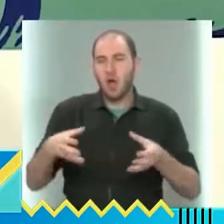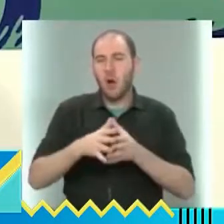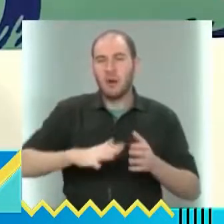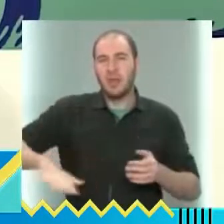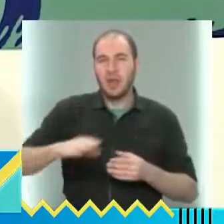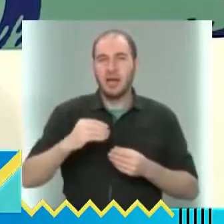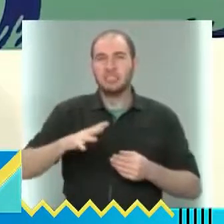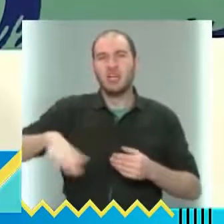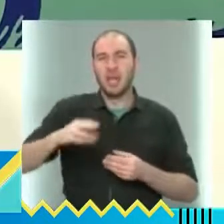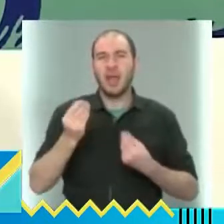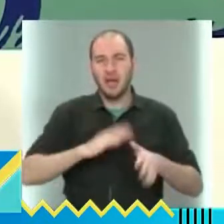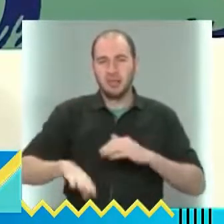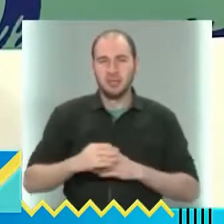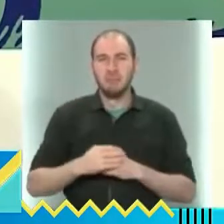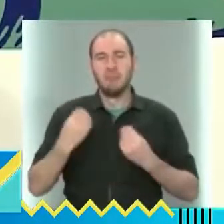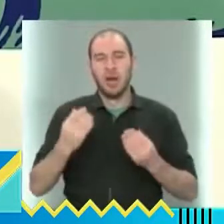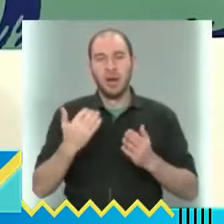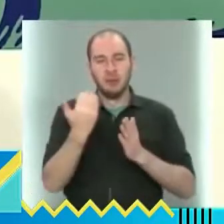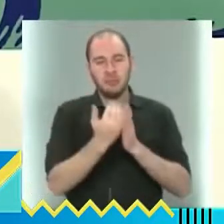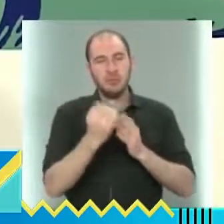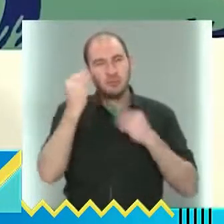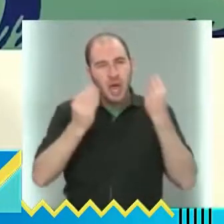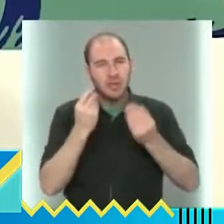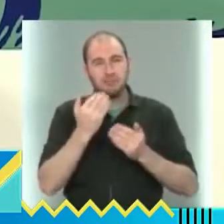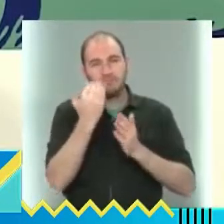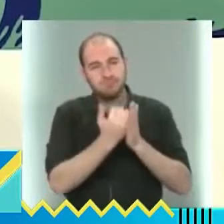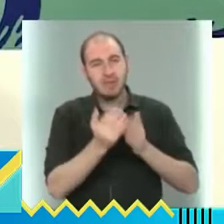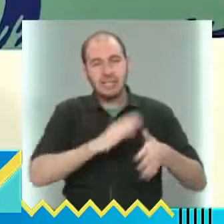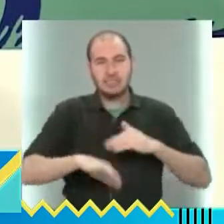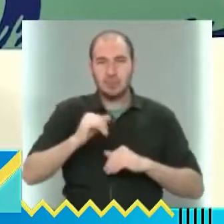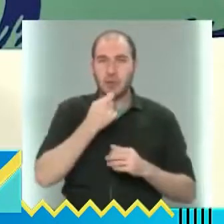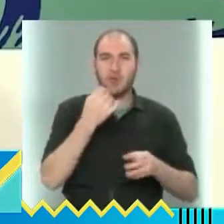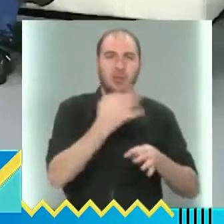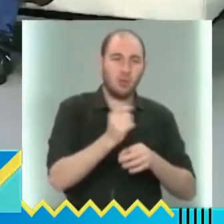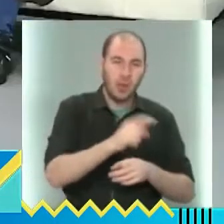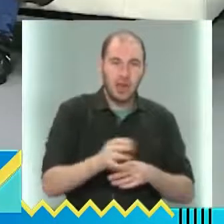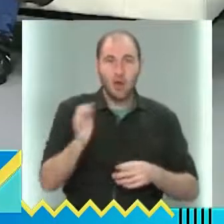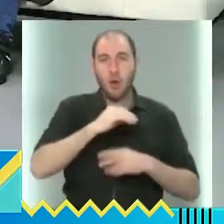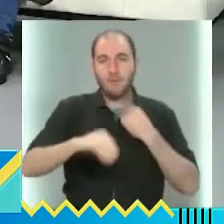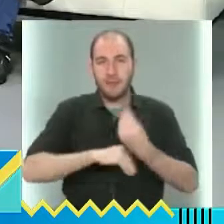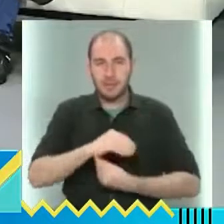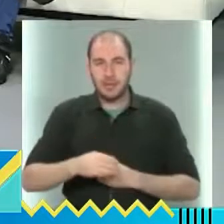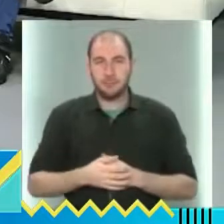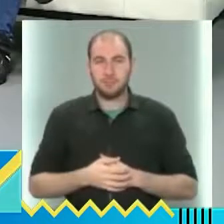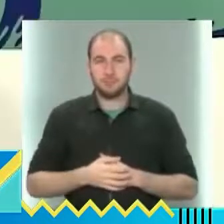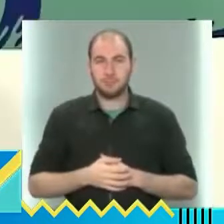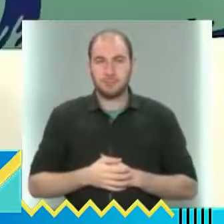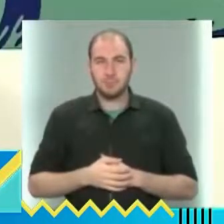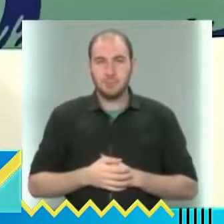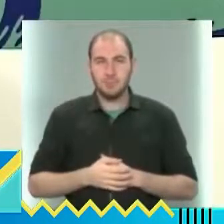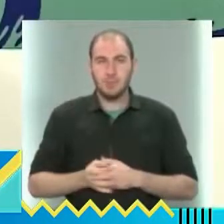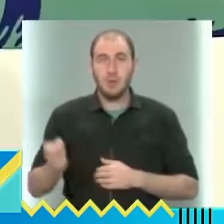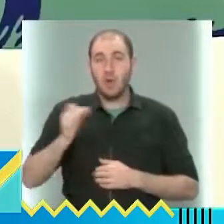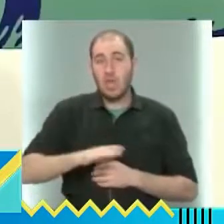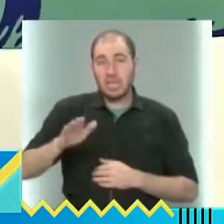comunitariamente, socialmente, para cumplir determinados sueños? Ya sea de la institución, ya sea de una familia, ya sea de